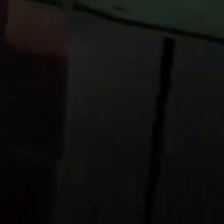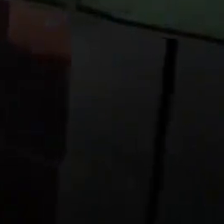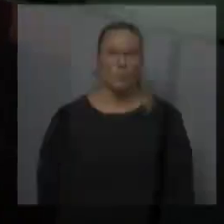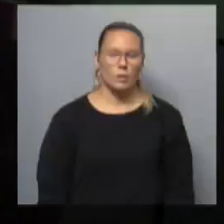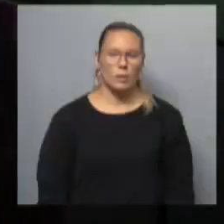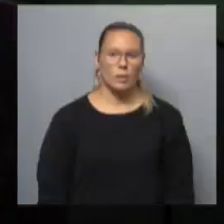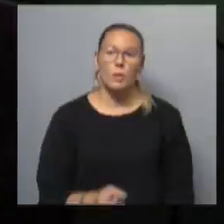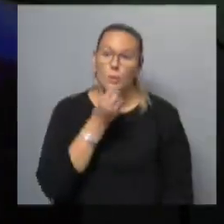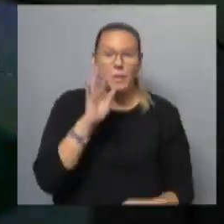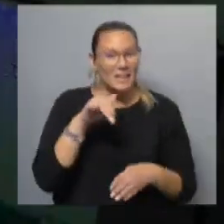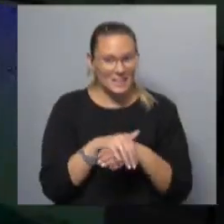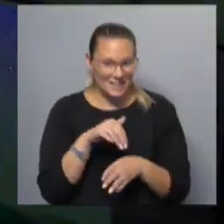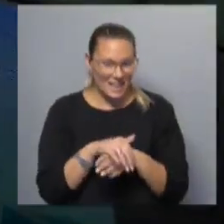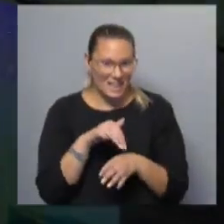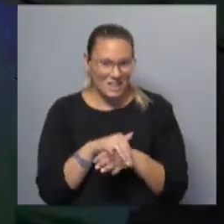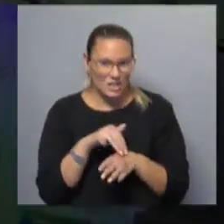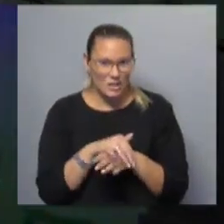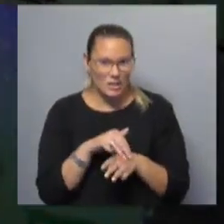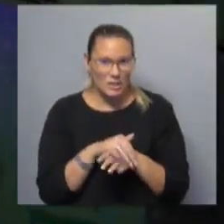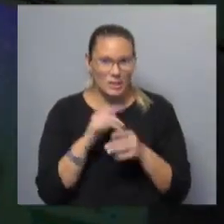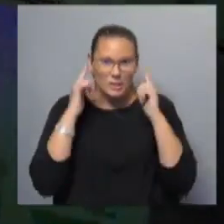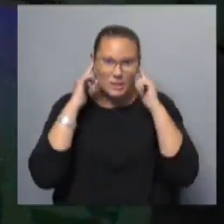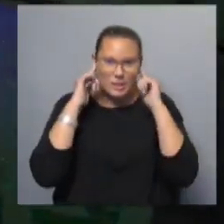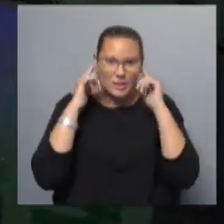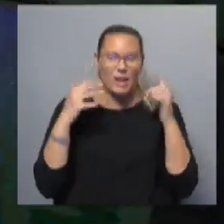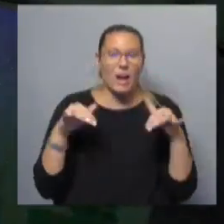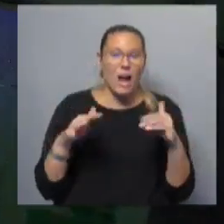Muy, muy buenas tardes. Nos agarró de sorpresa. ¡Aire!